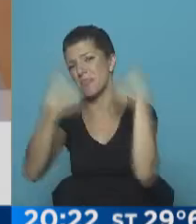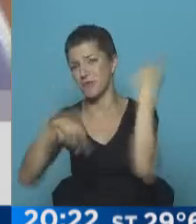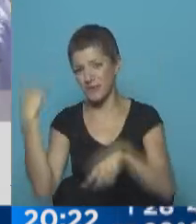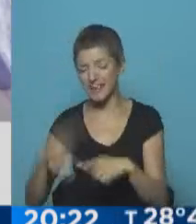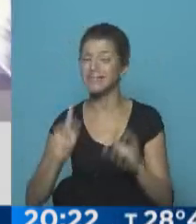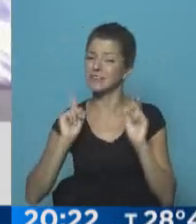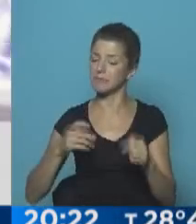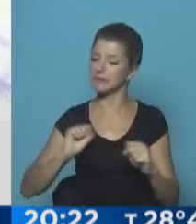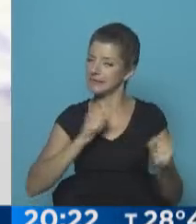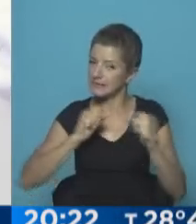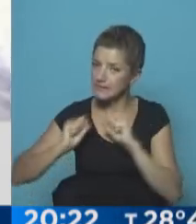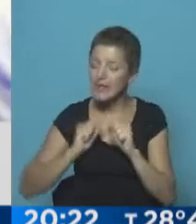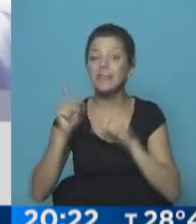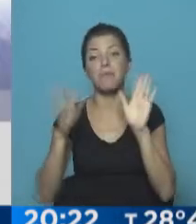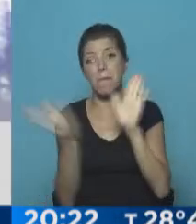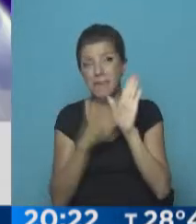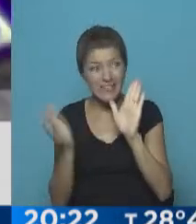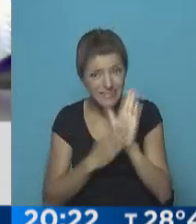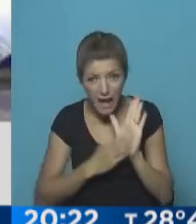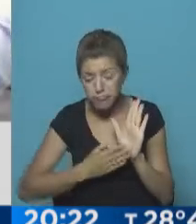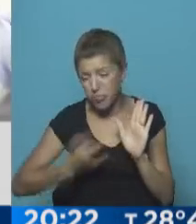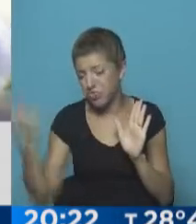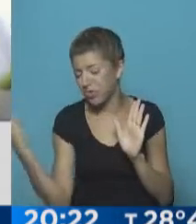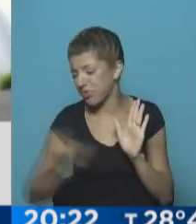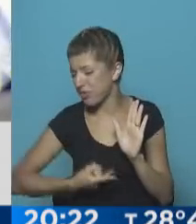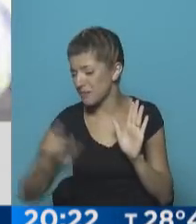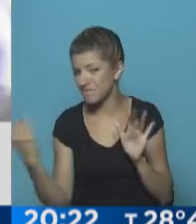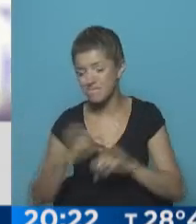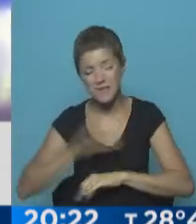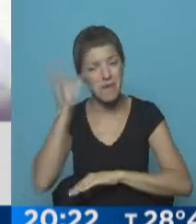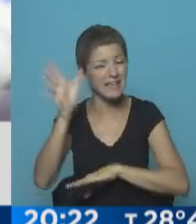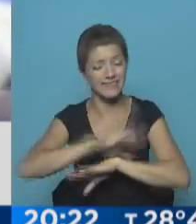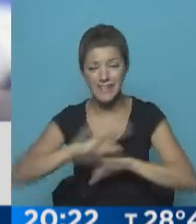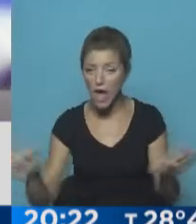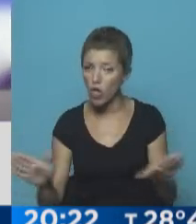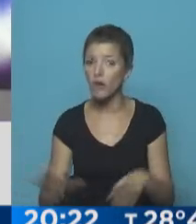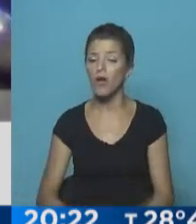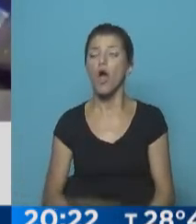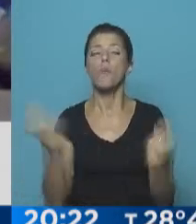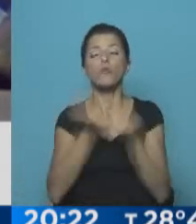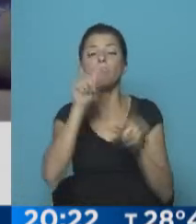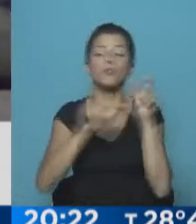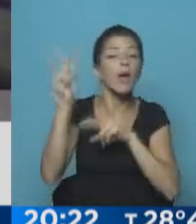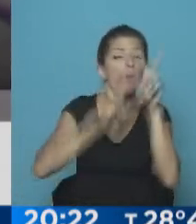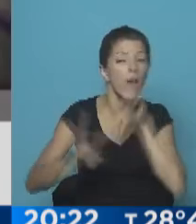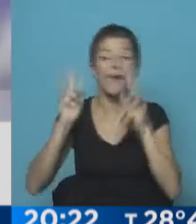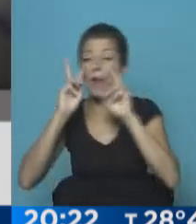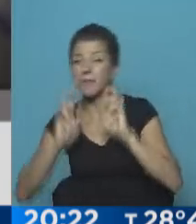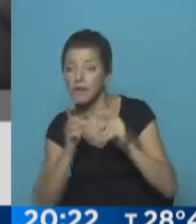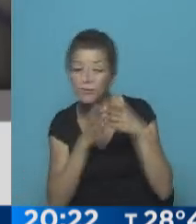mucha pista falsa, muchos intentos de desviar esta